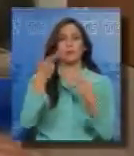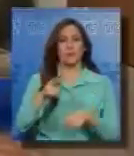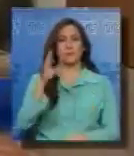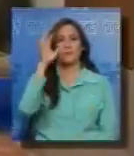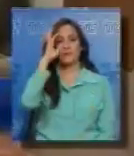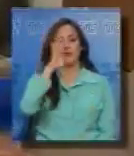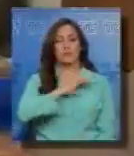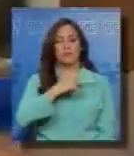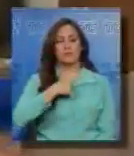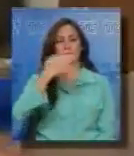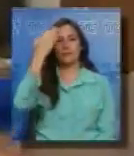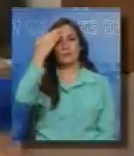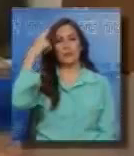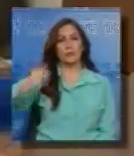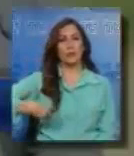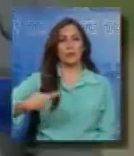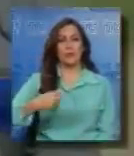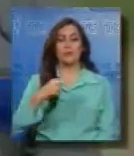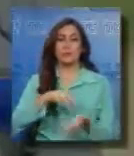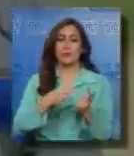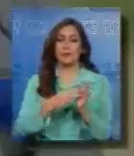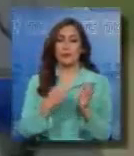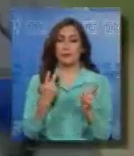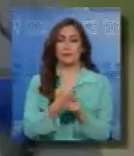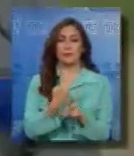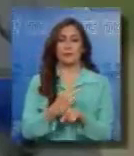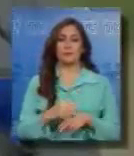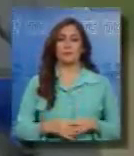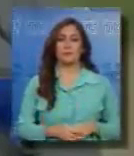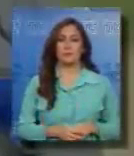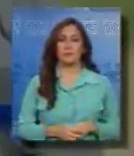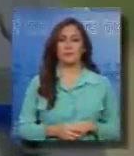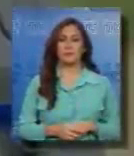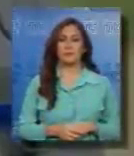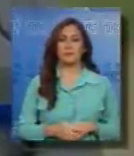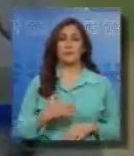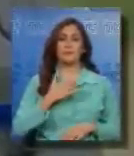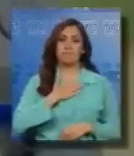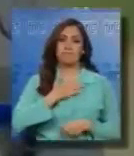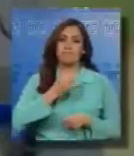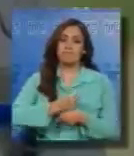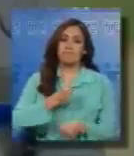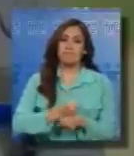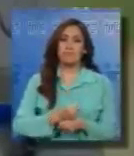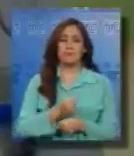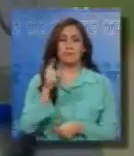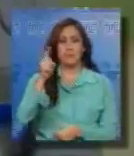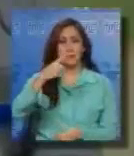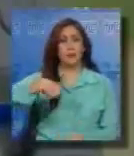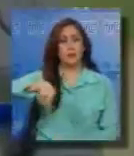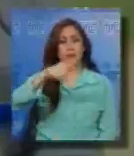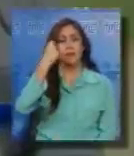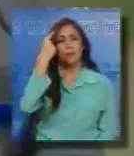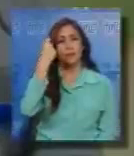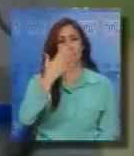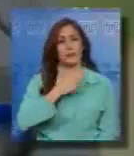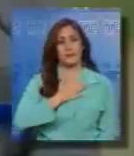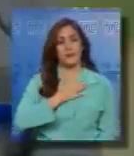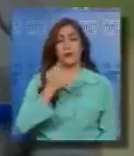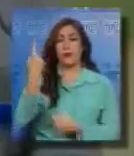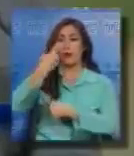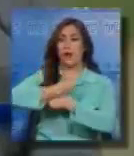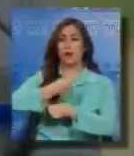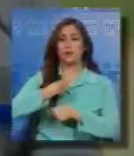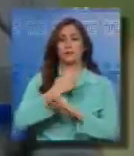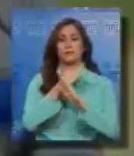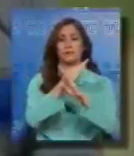y conoce el riesgo que viven todos los días. Por favor, es nuestro trabajo que nos traten de entender. Nosotros cumplimos